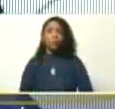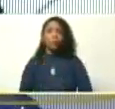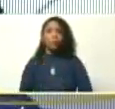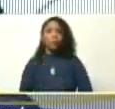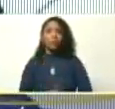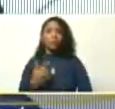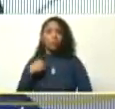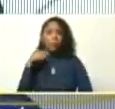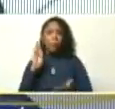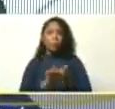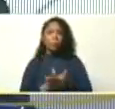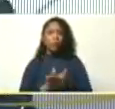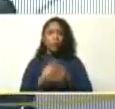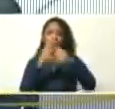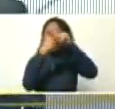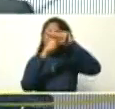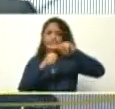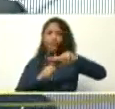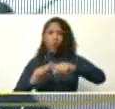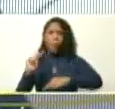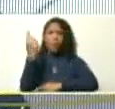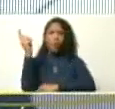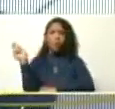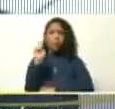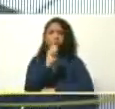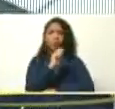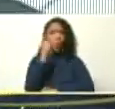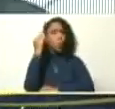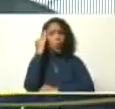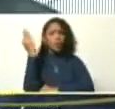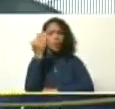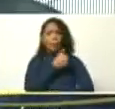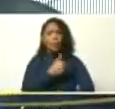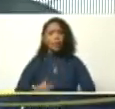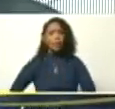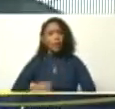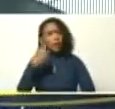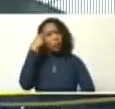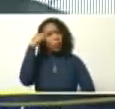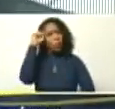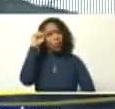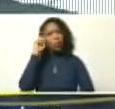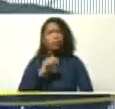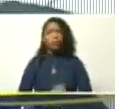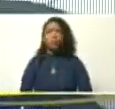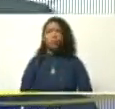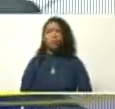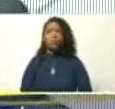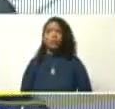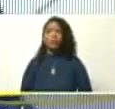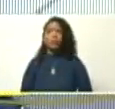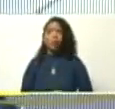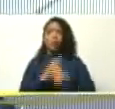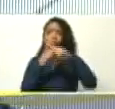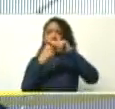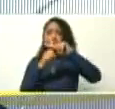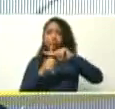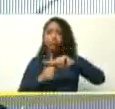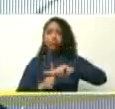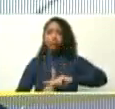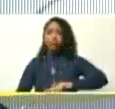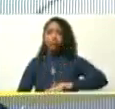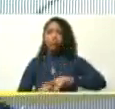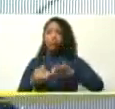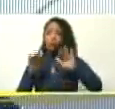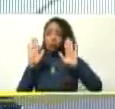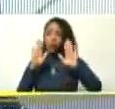Yo me puse a sacar una cuenta en los primeros meses, no sé si el presidente lo recordará, una cuenta, se